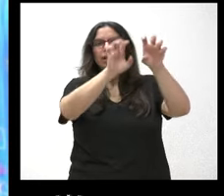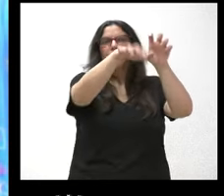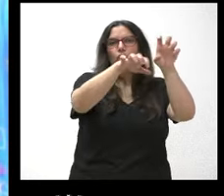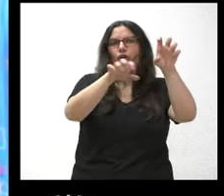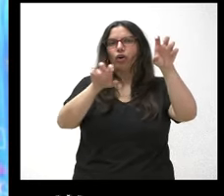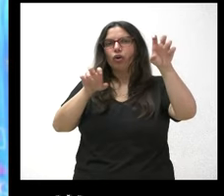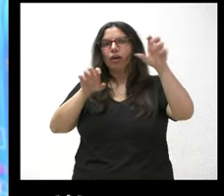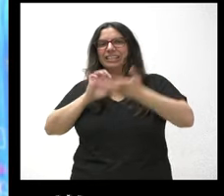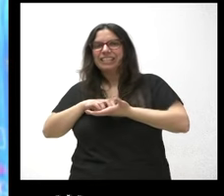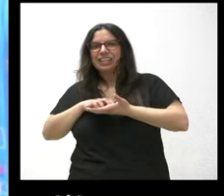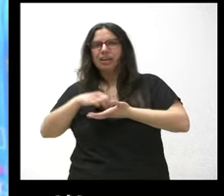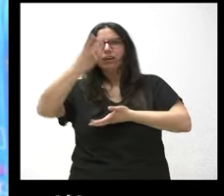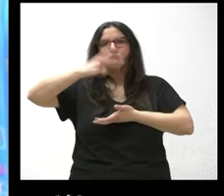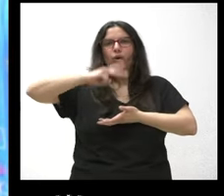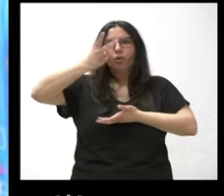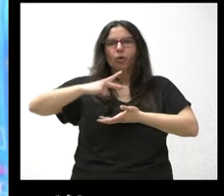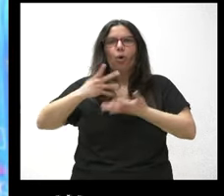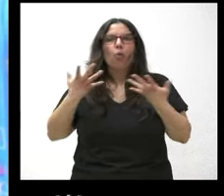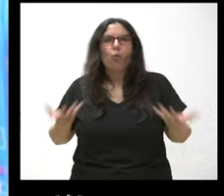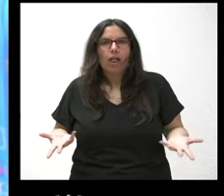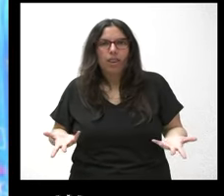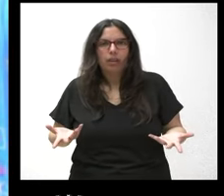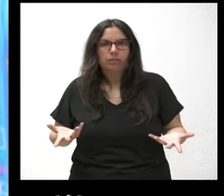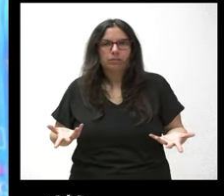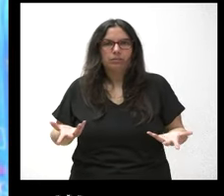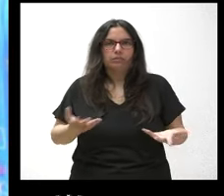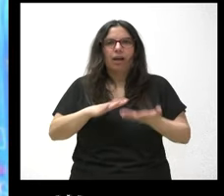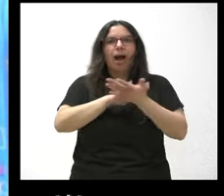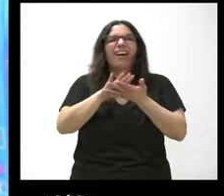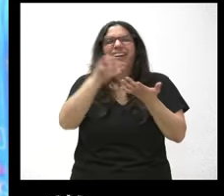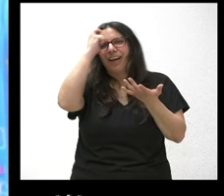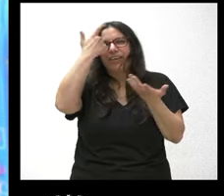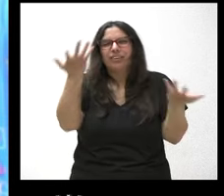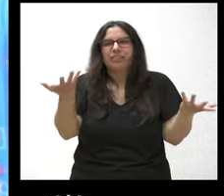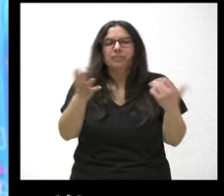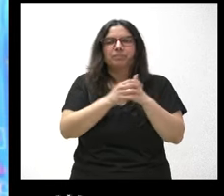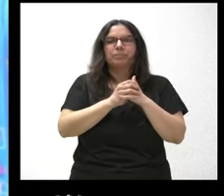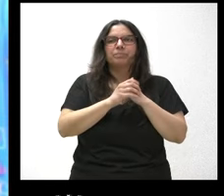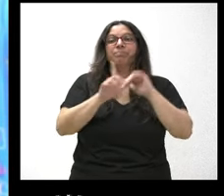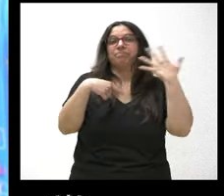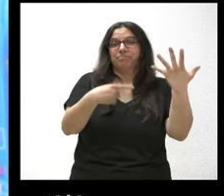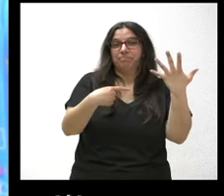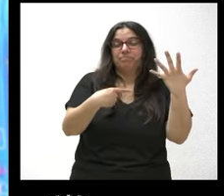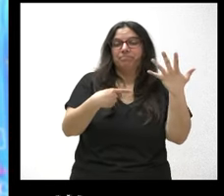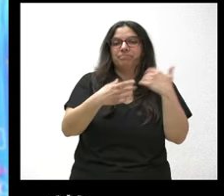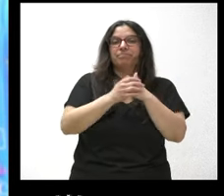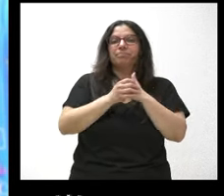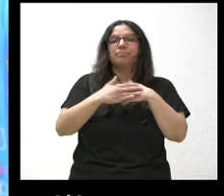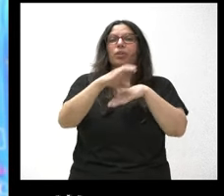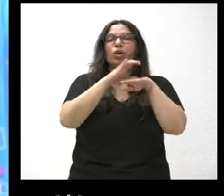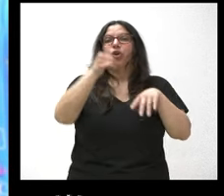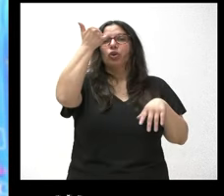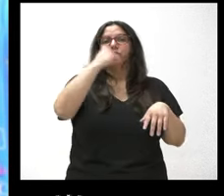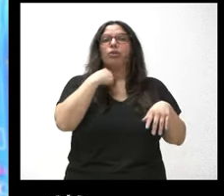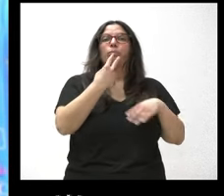exactamente se refiere a la región castellana o quizás se está refiriendo a la región de Mesa. Y por otra parte, al consejero, al portavoz,